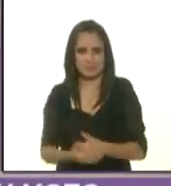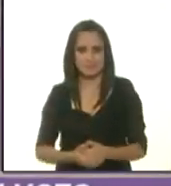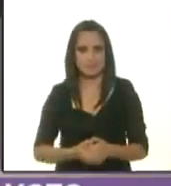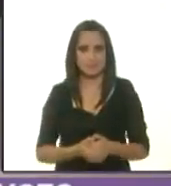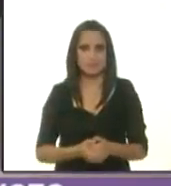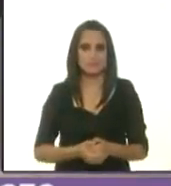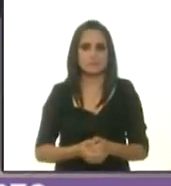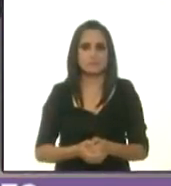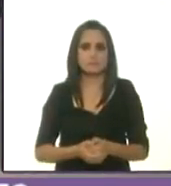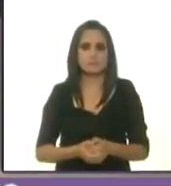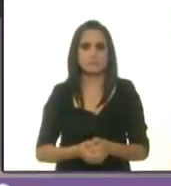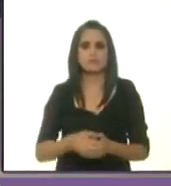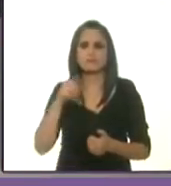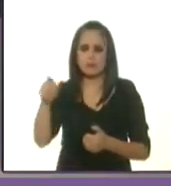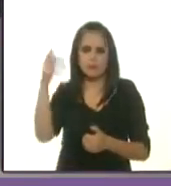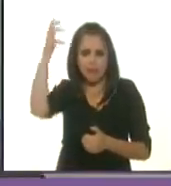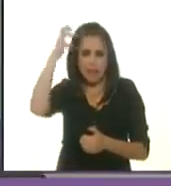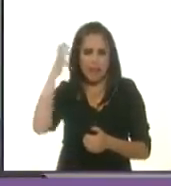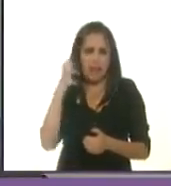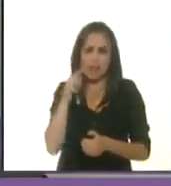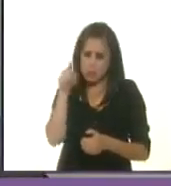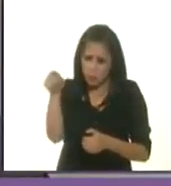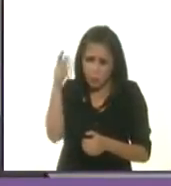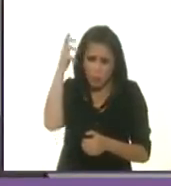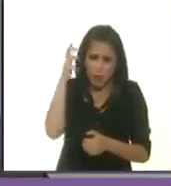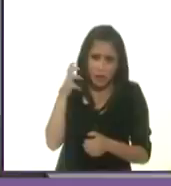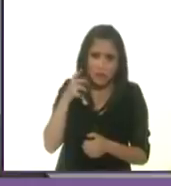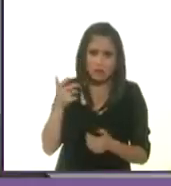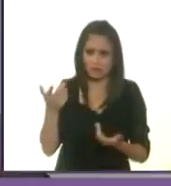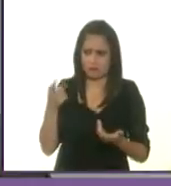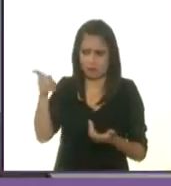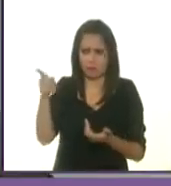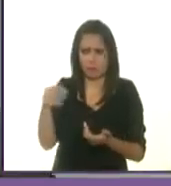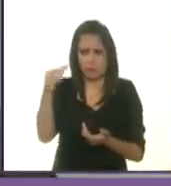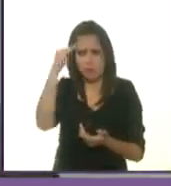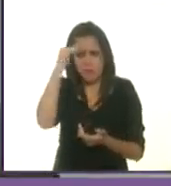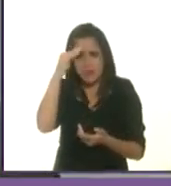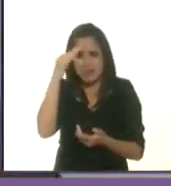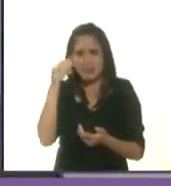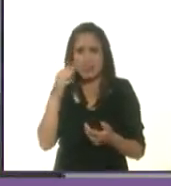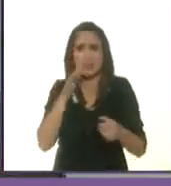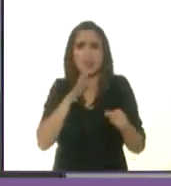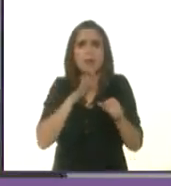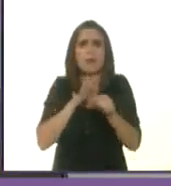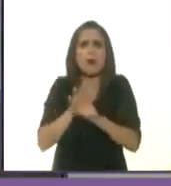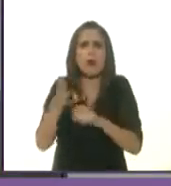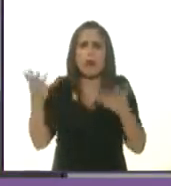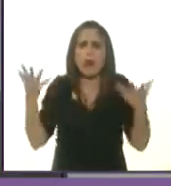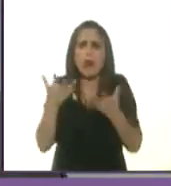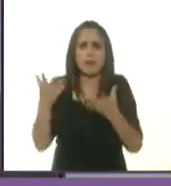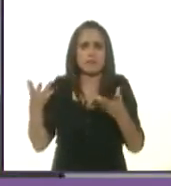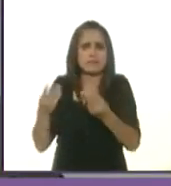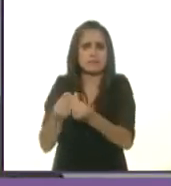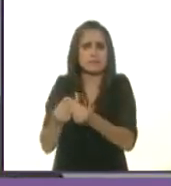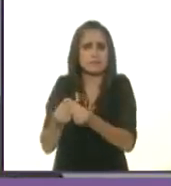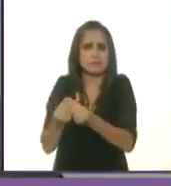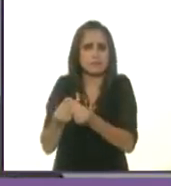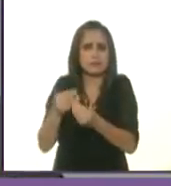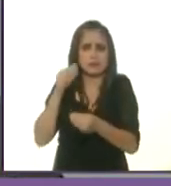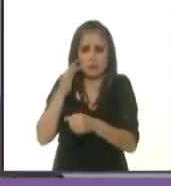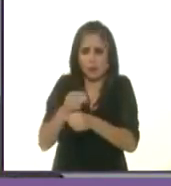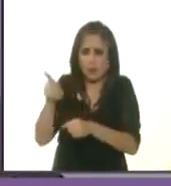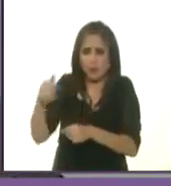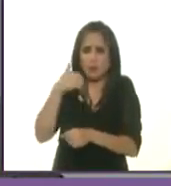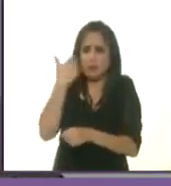asunto con claudia tú claudia no sé en qué momento te existe del final y vos vas a estar en camino general